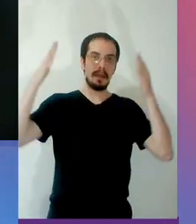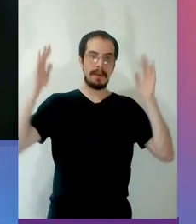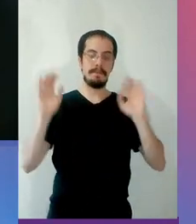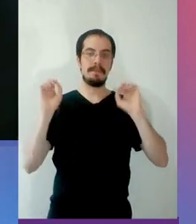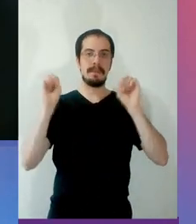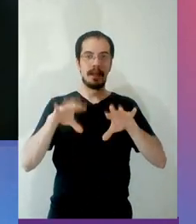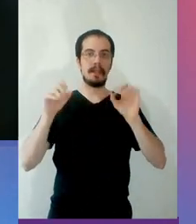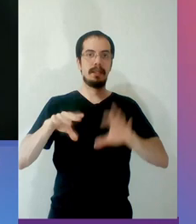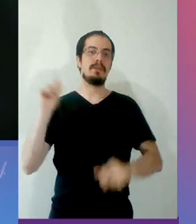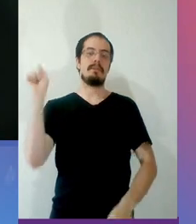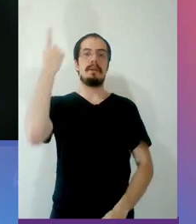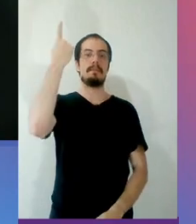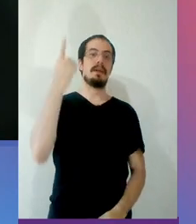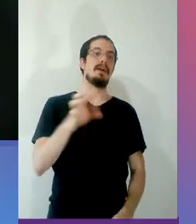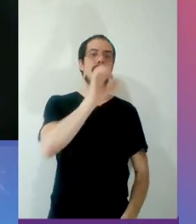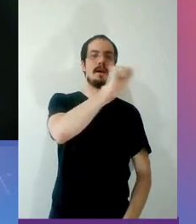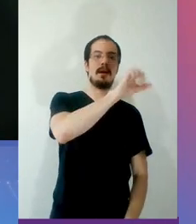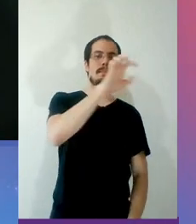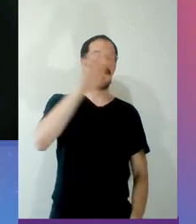lejos